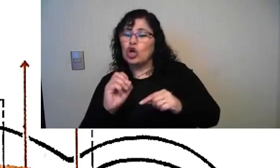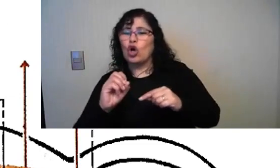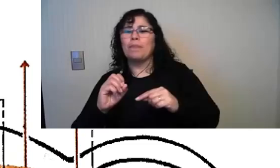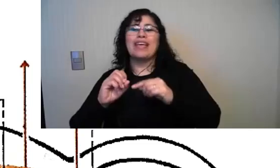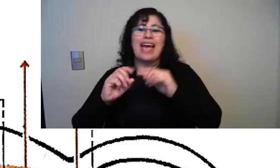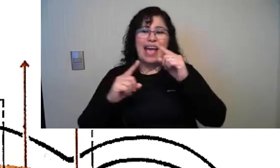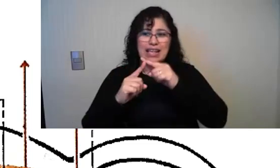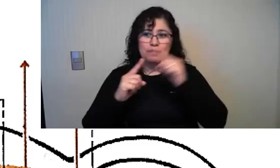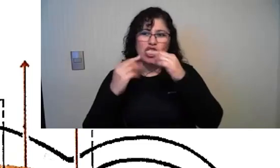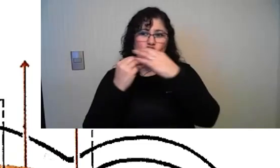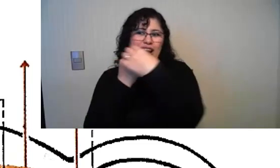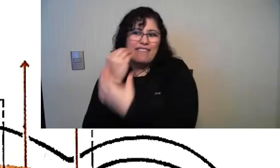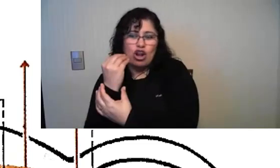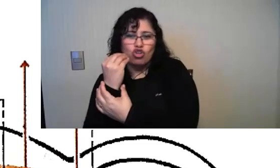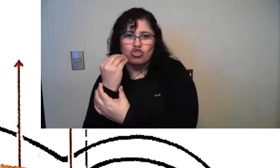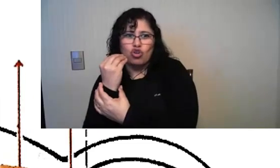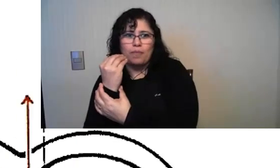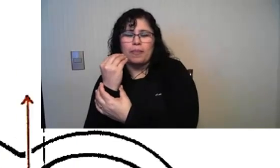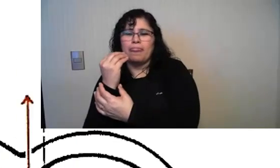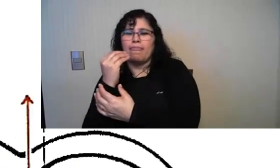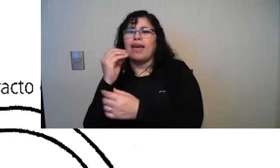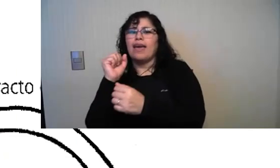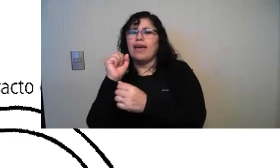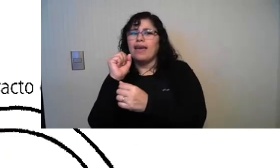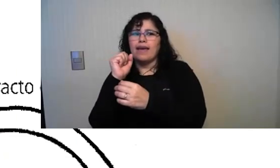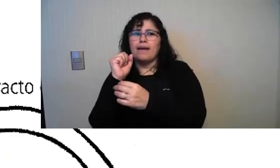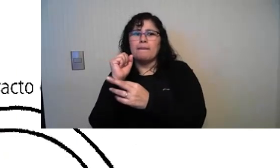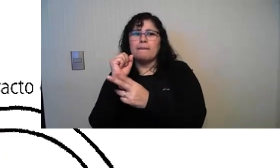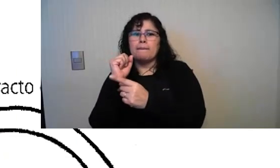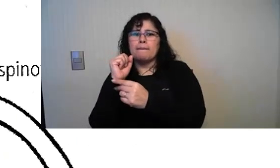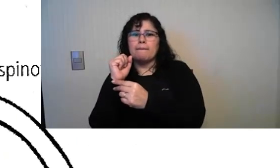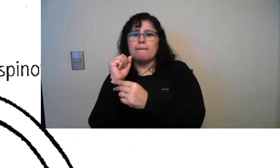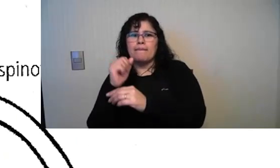cruza en la línea media a nivel de la médula espinal.